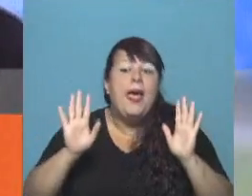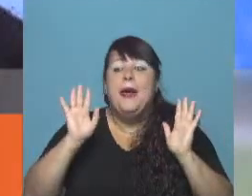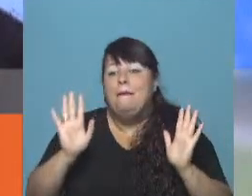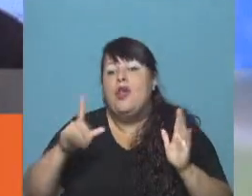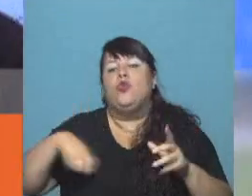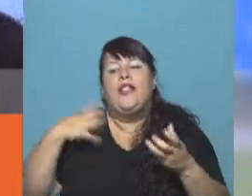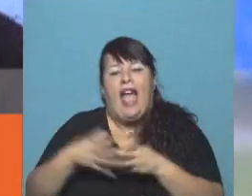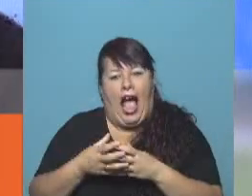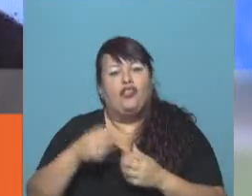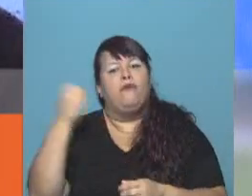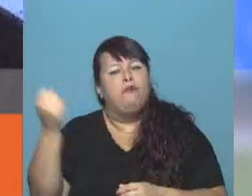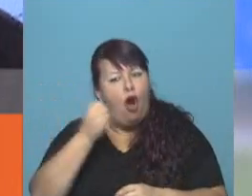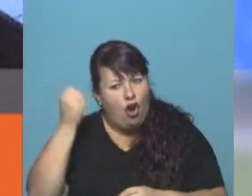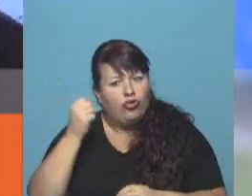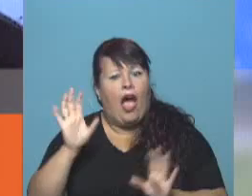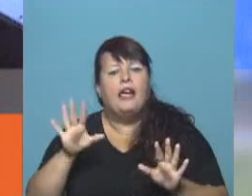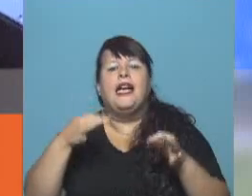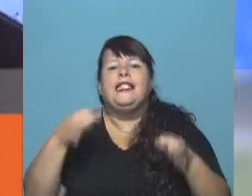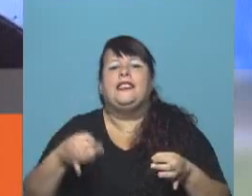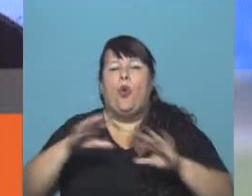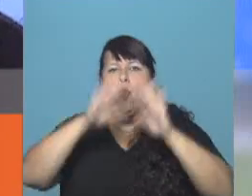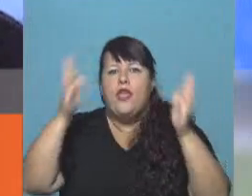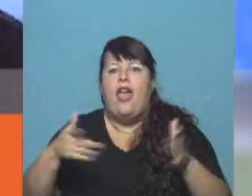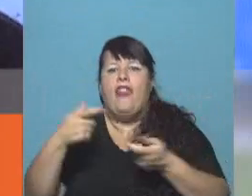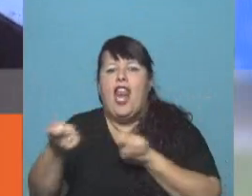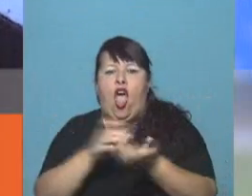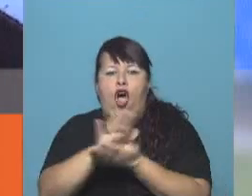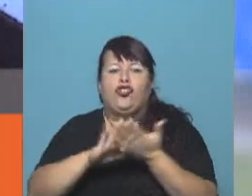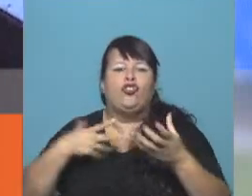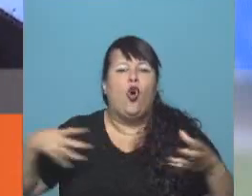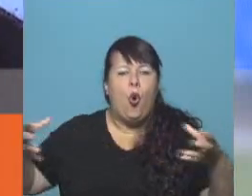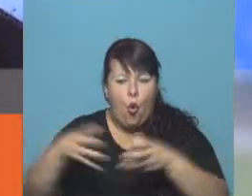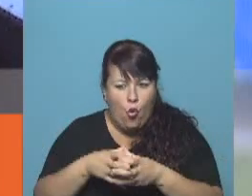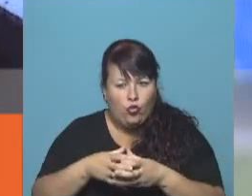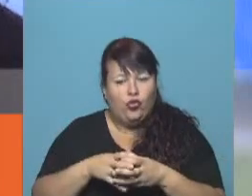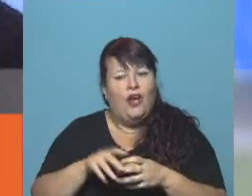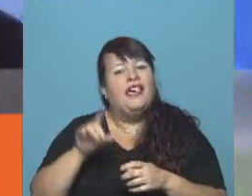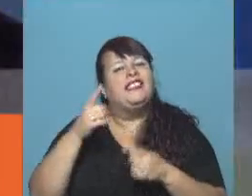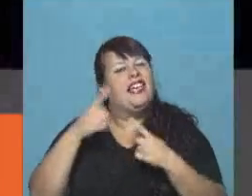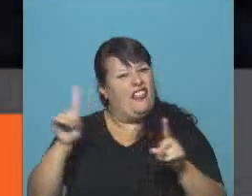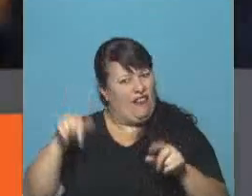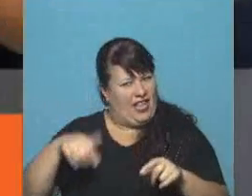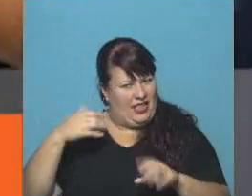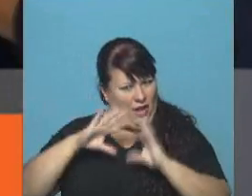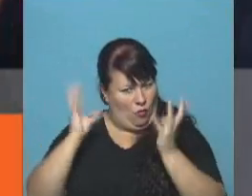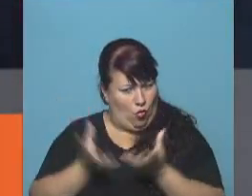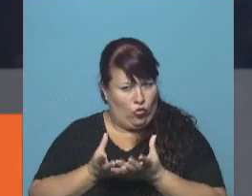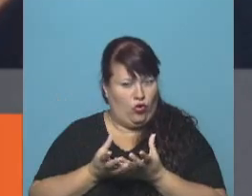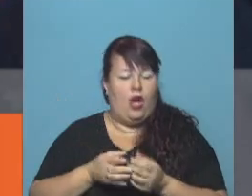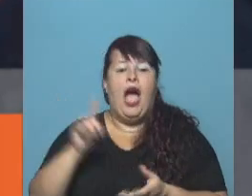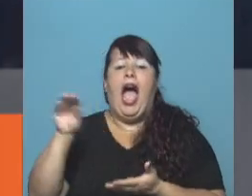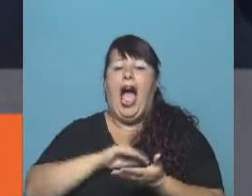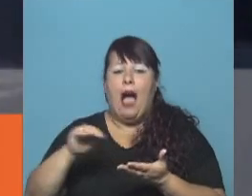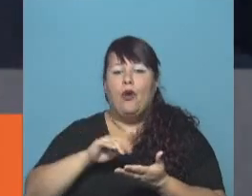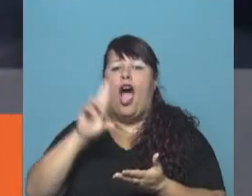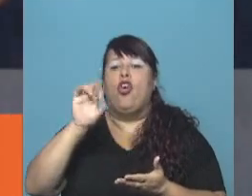un sindicalismo importante que garantice una institucionalidad de negociación colectiva que no es común en el mundo. Para el abogado